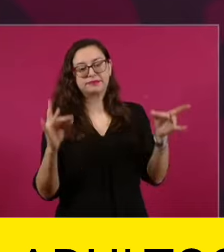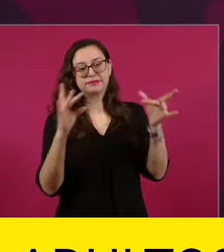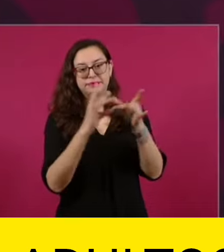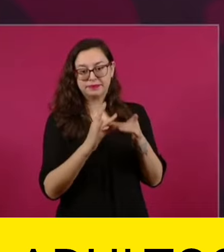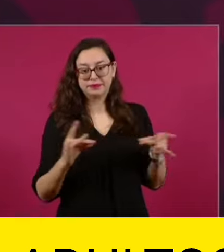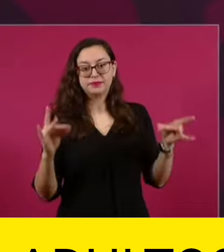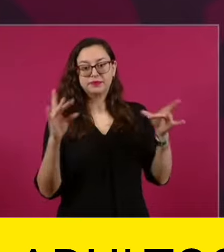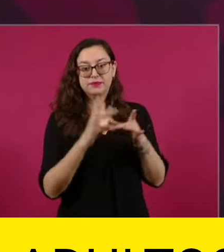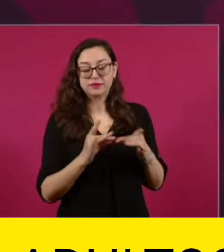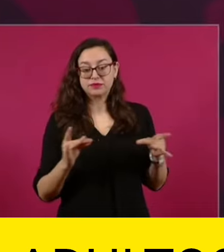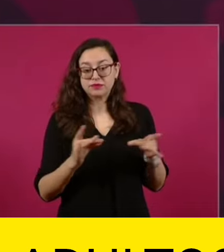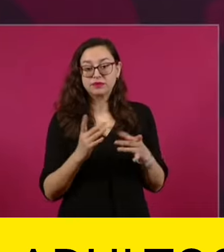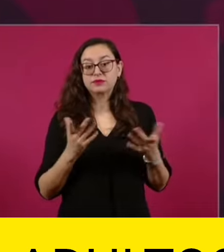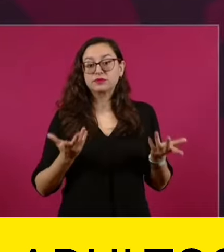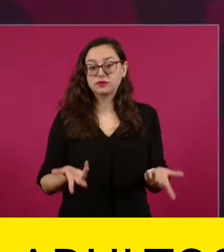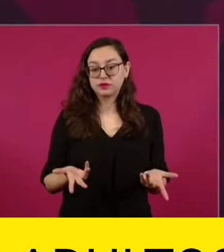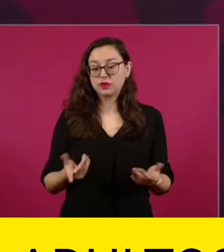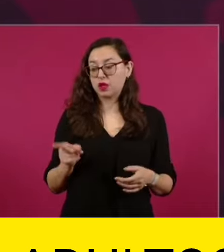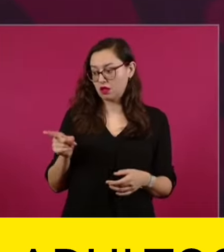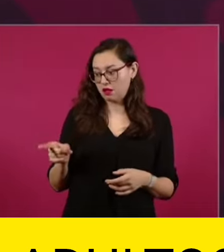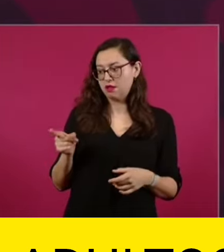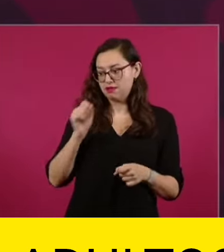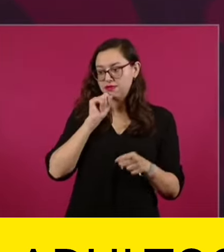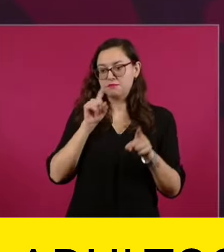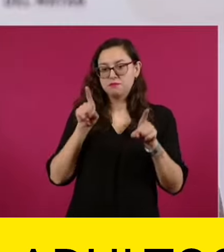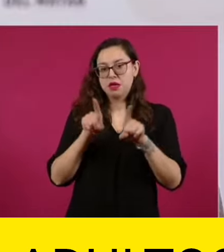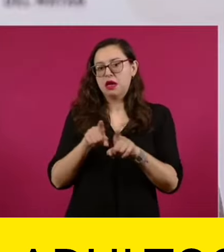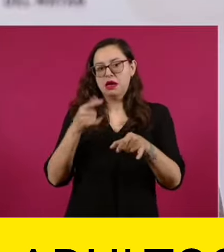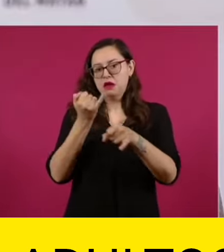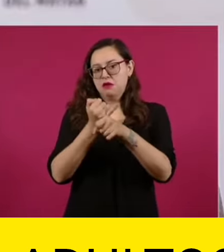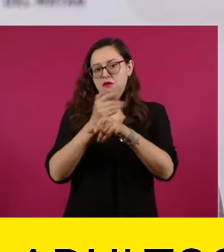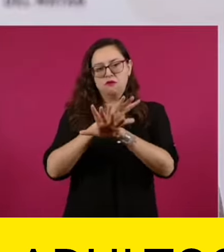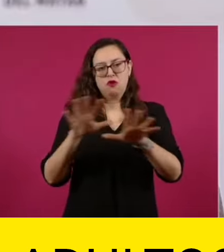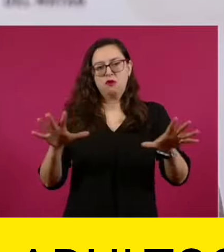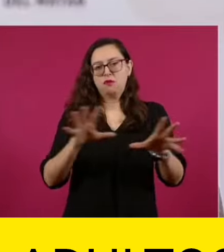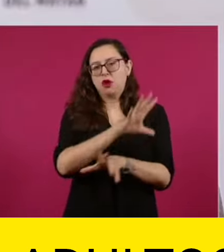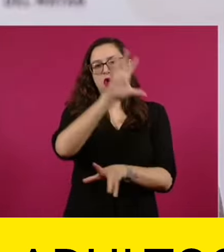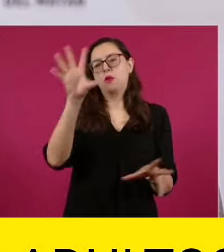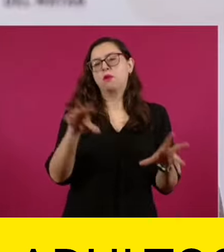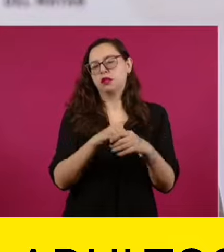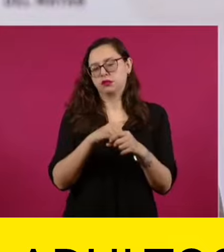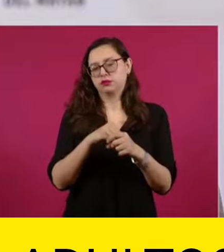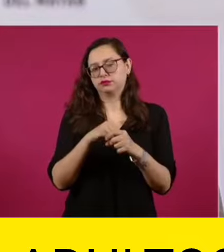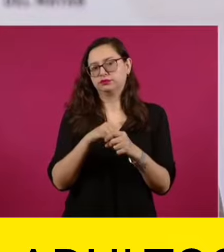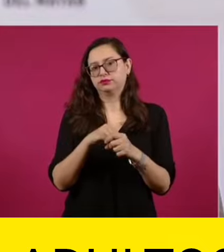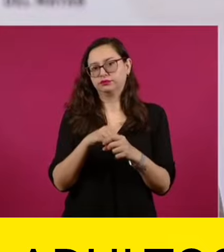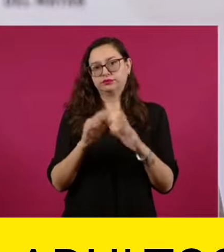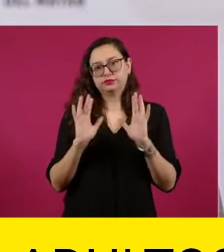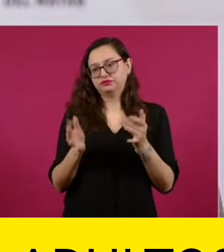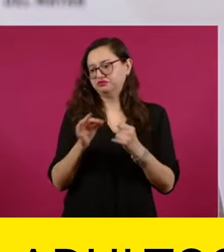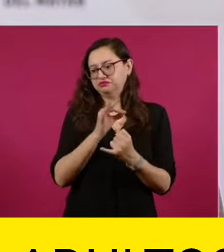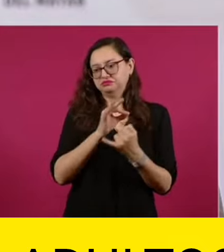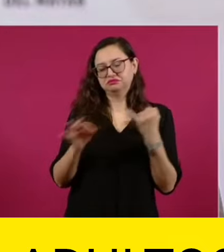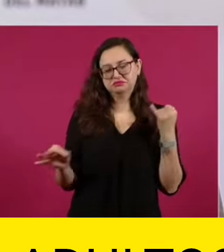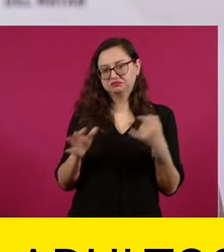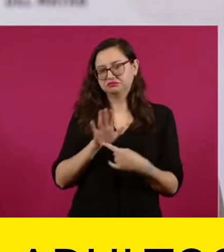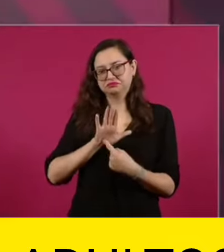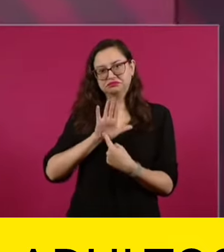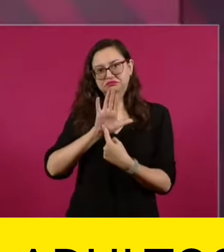es el último informe sobre el programa de adultos mayores. También se va a aprovechar para